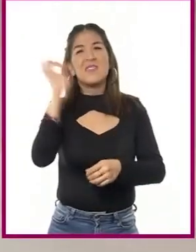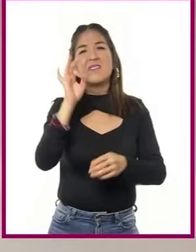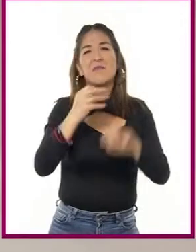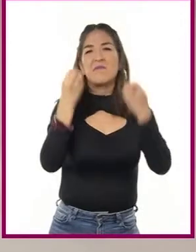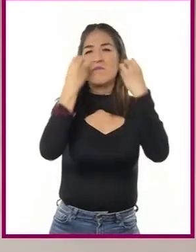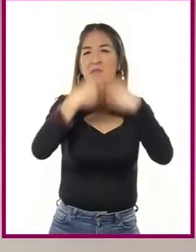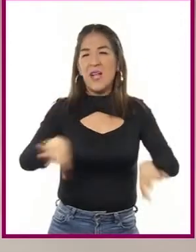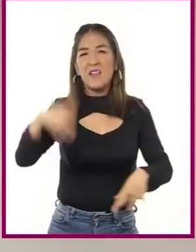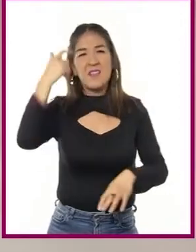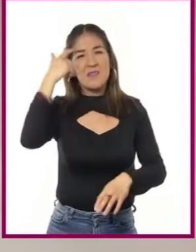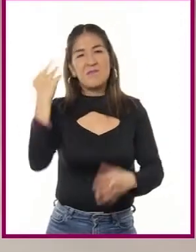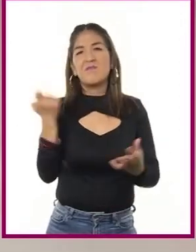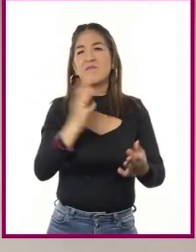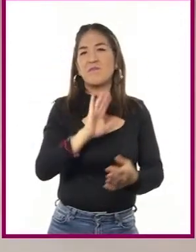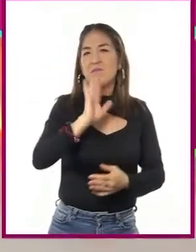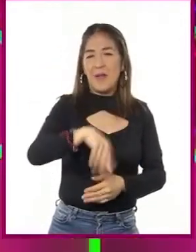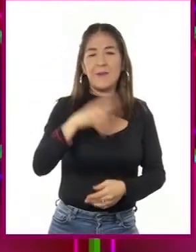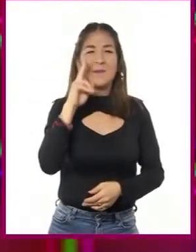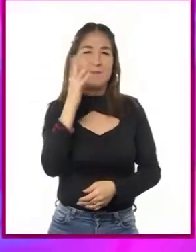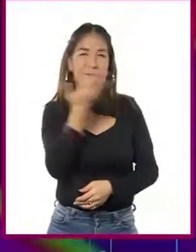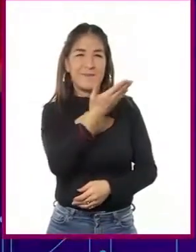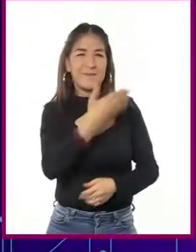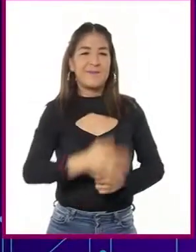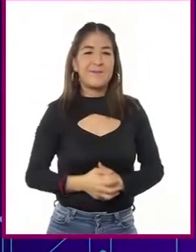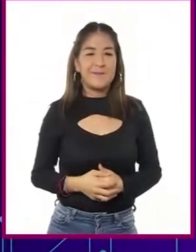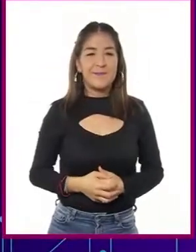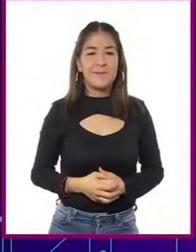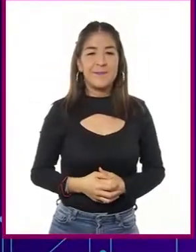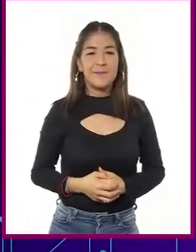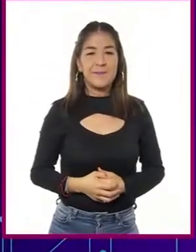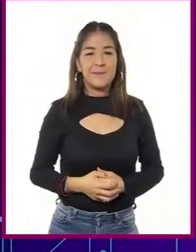siempre? Veamos.